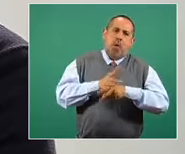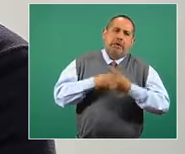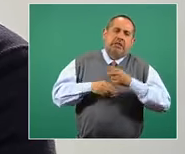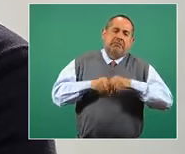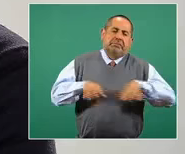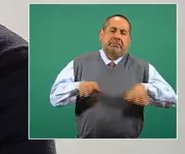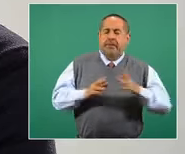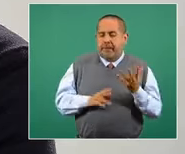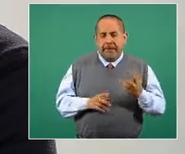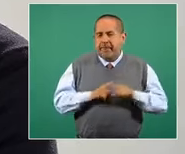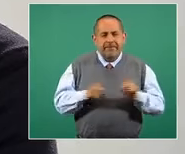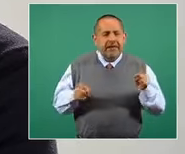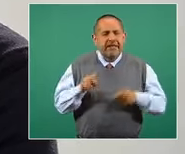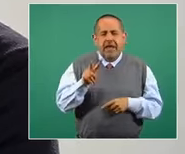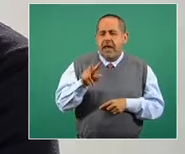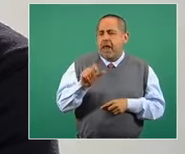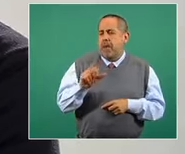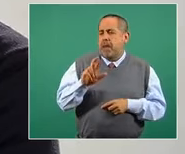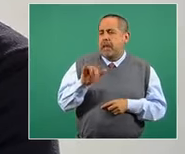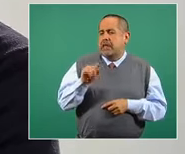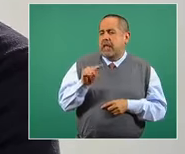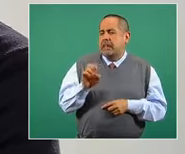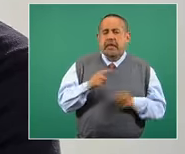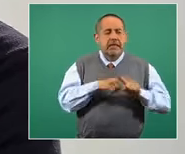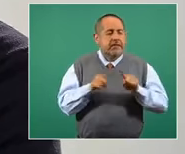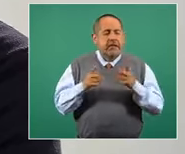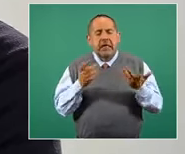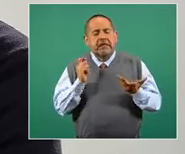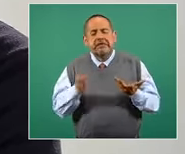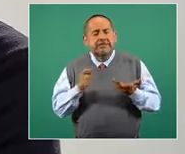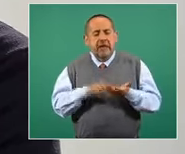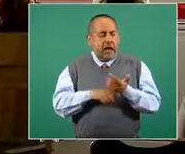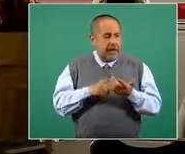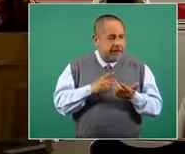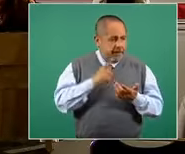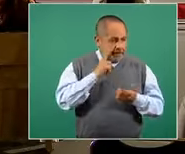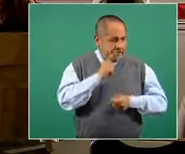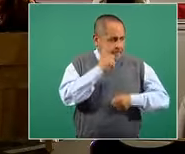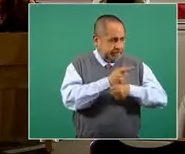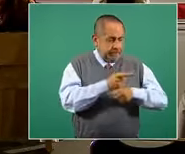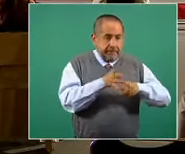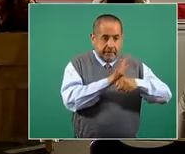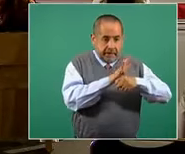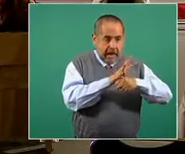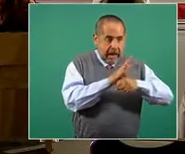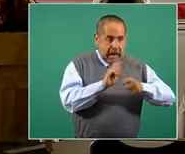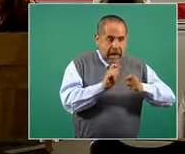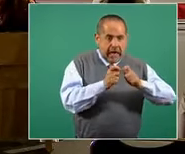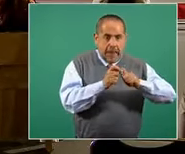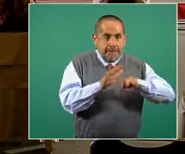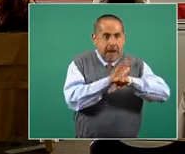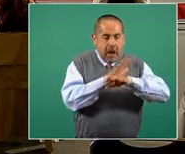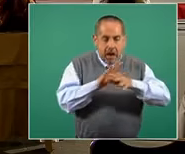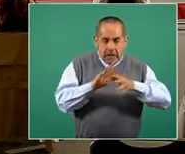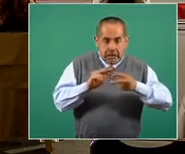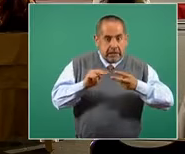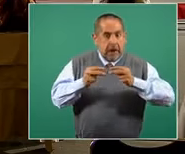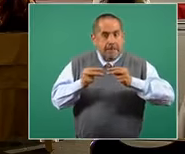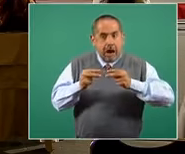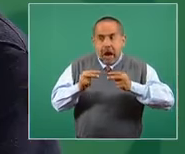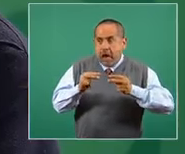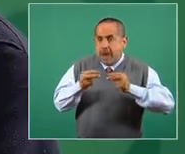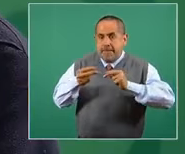Poder hablar de una variante significa obviamente poder identificar las mutaciones asociadas a la misma en un